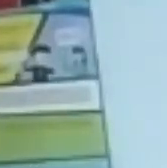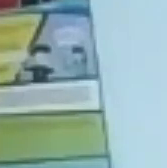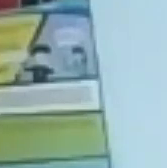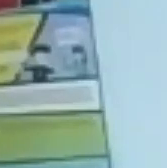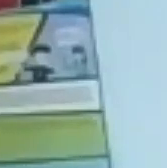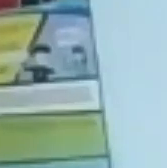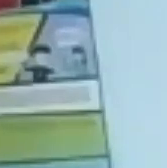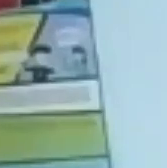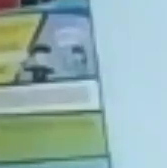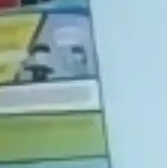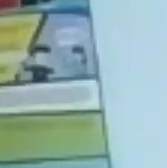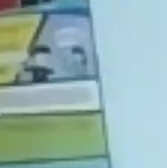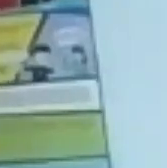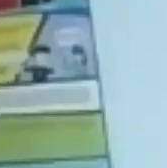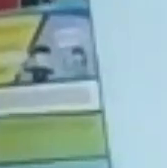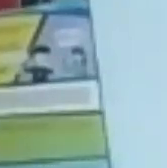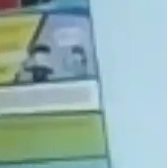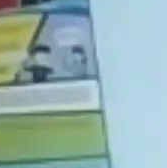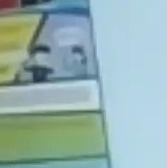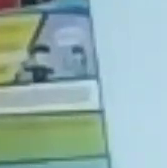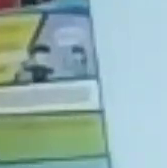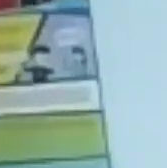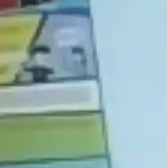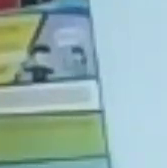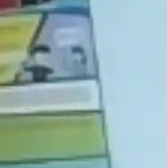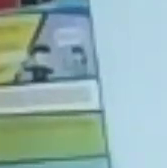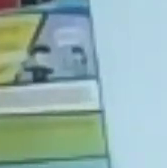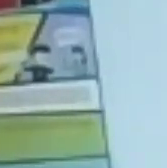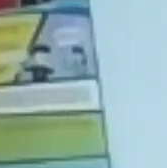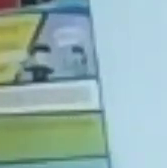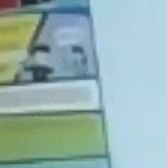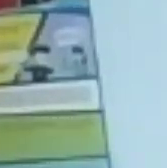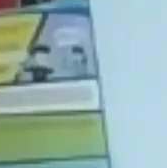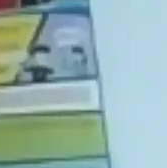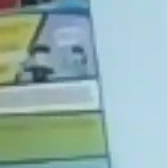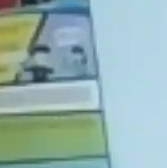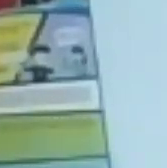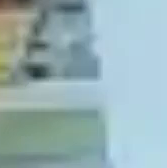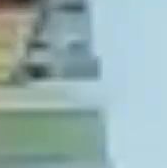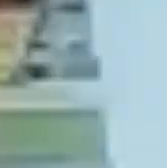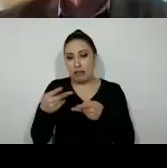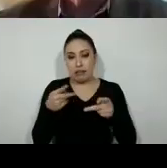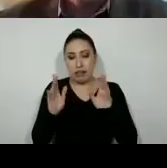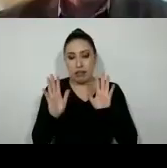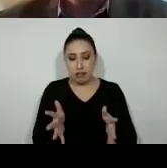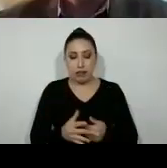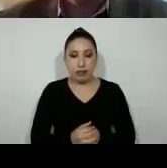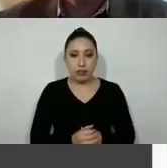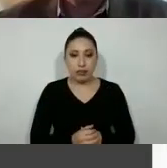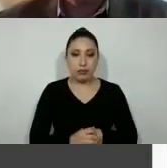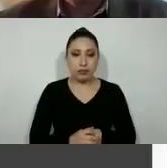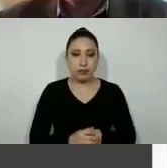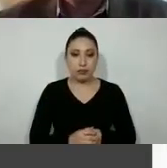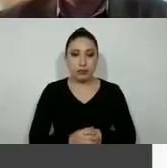a compartir una presentación que preparé para la